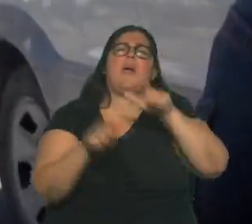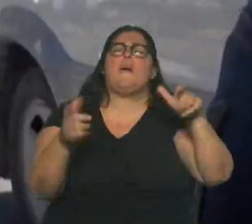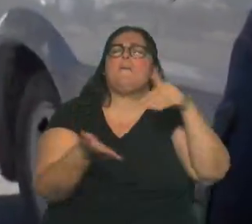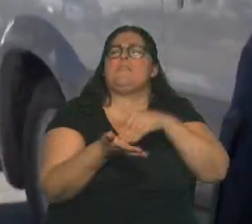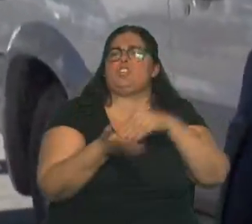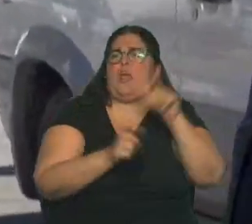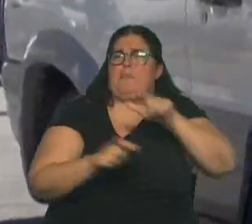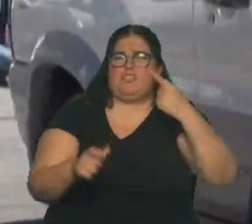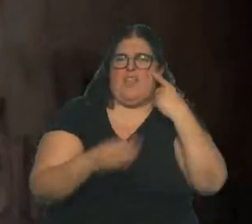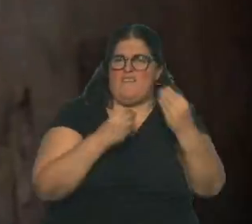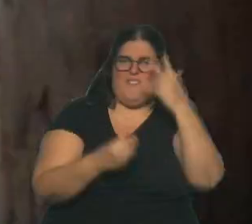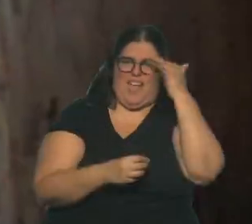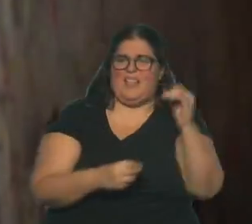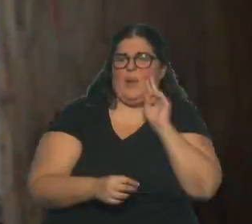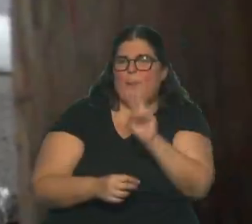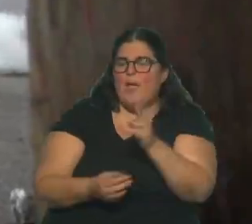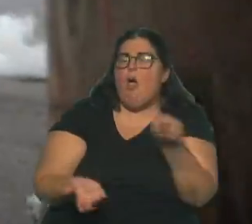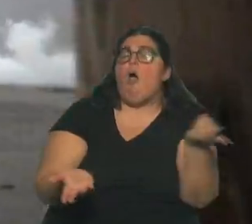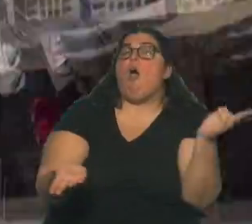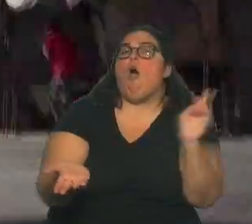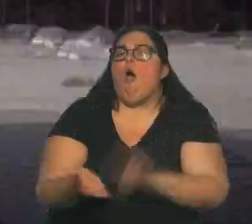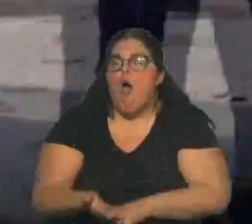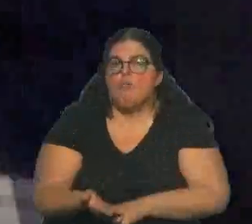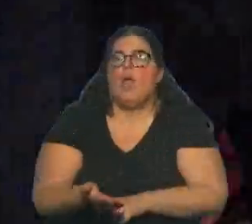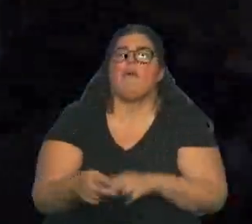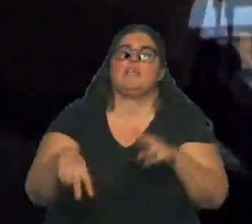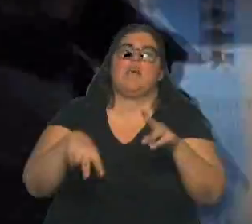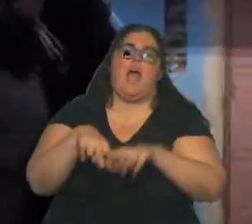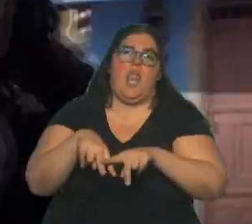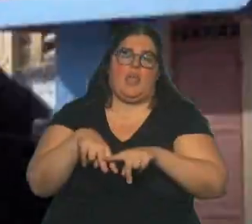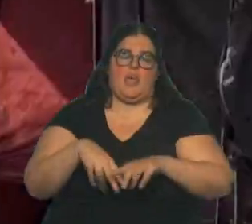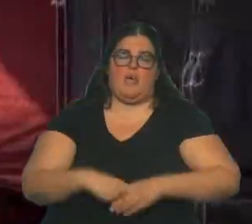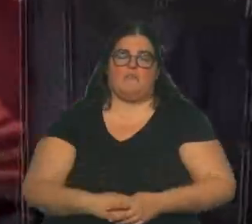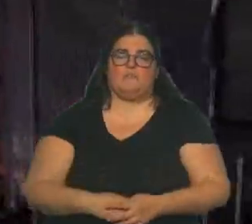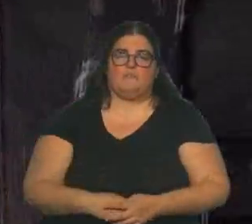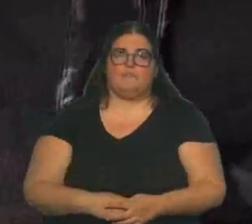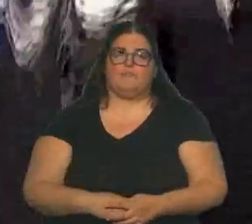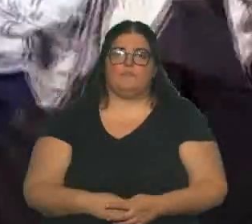ven abrirse, una vez más, el abismo de la anarquía.